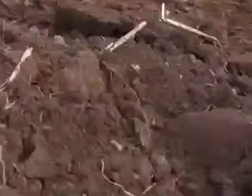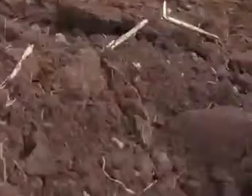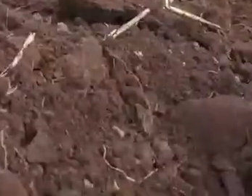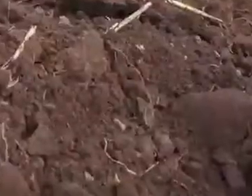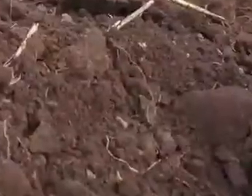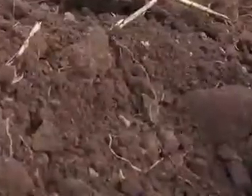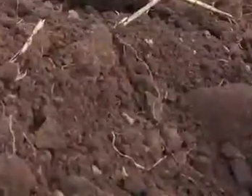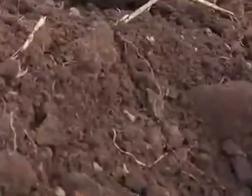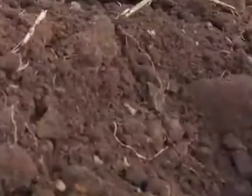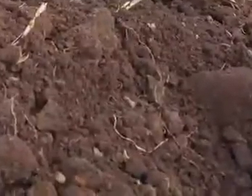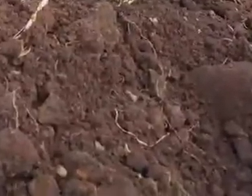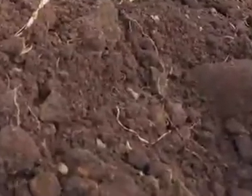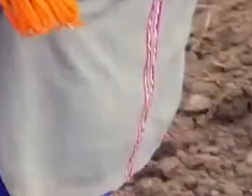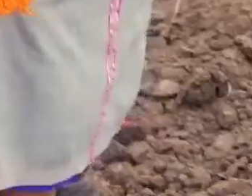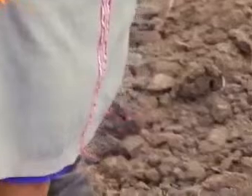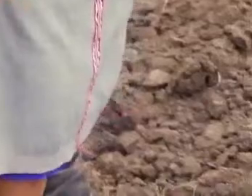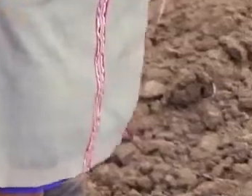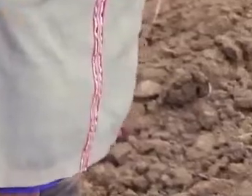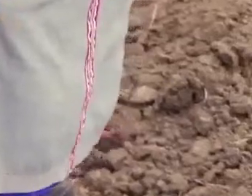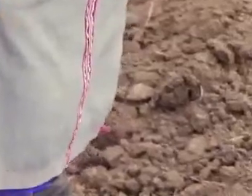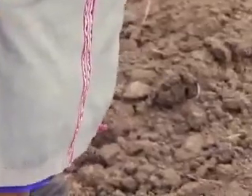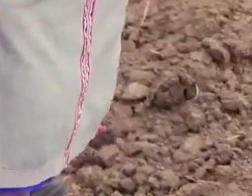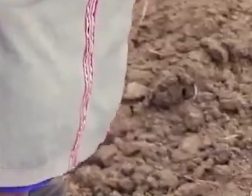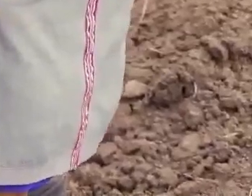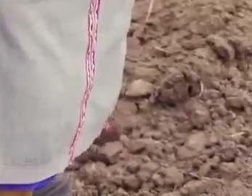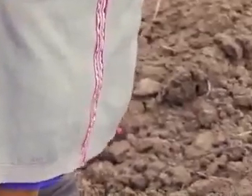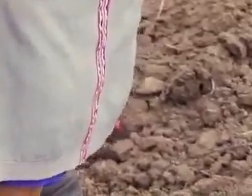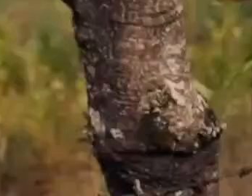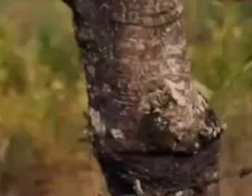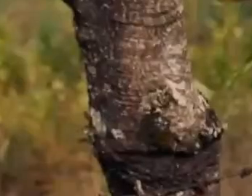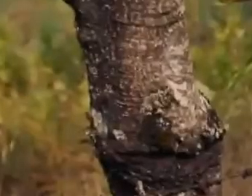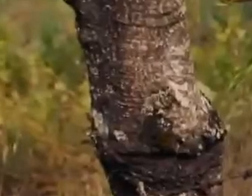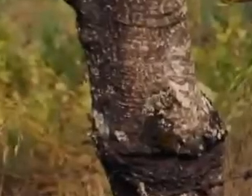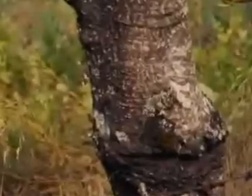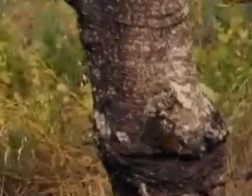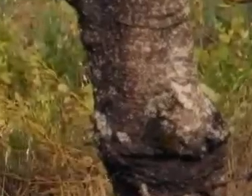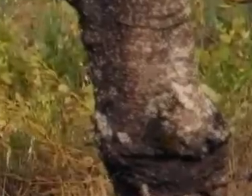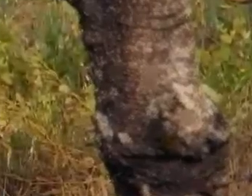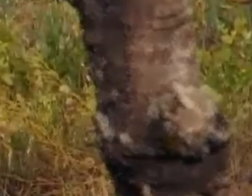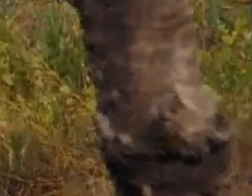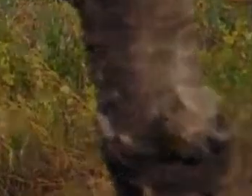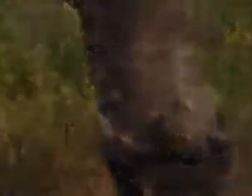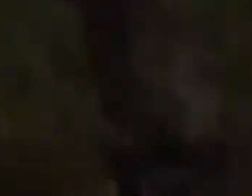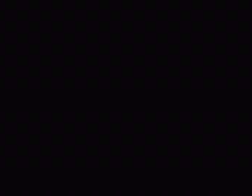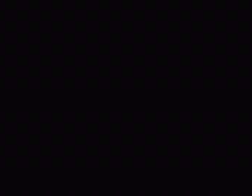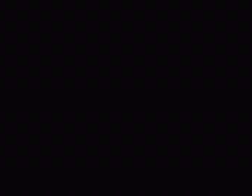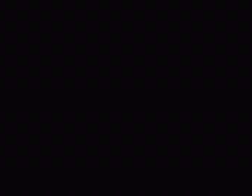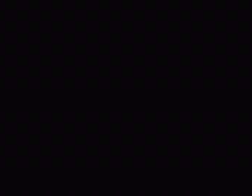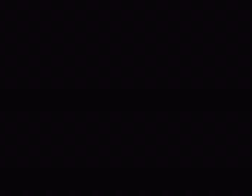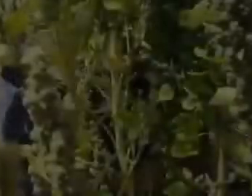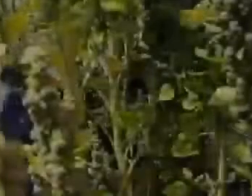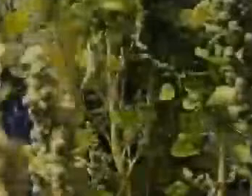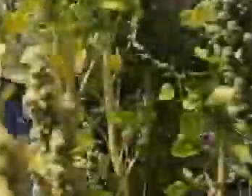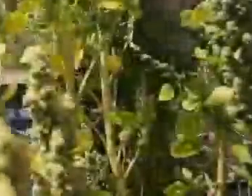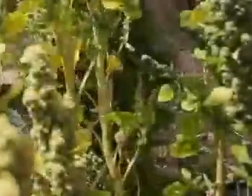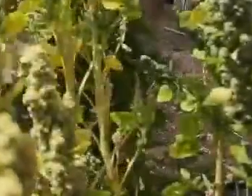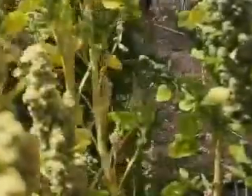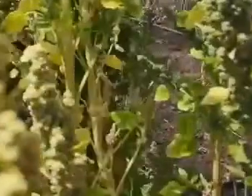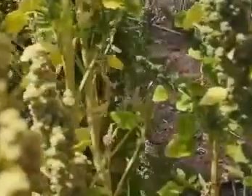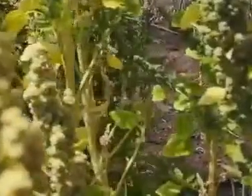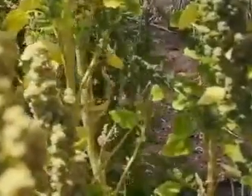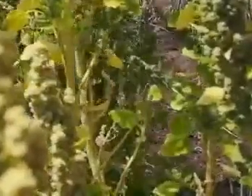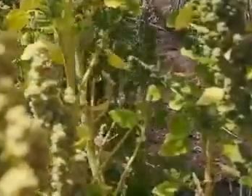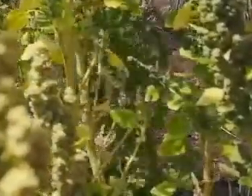si el ser MISAC no tiene tierra, no tiene nada. Tener acceso al alimento